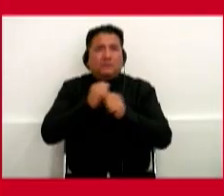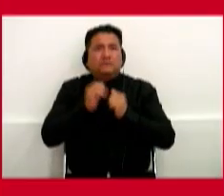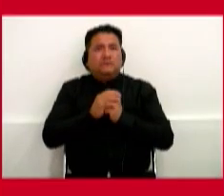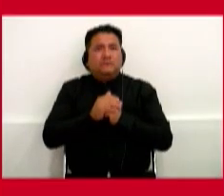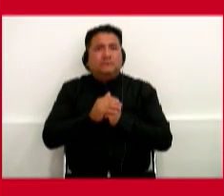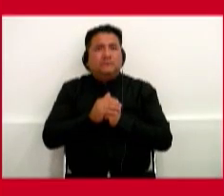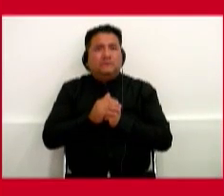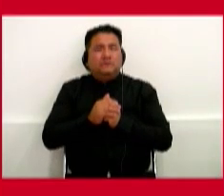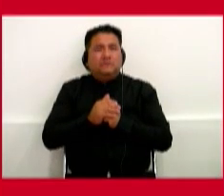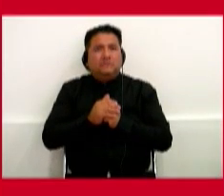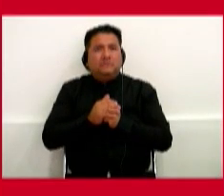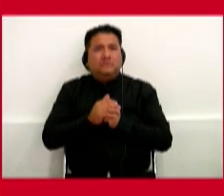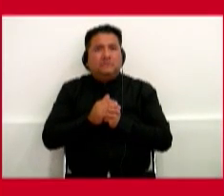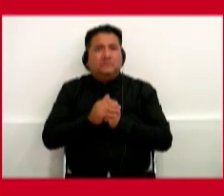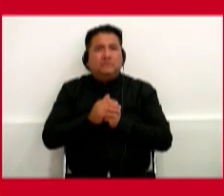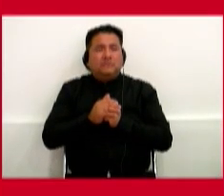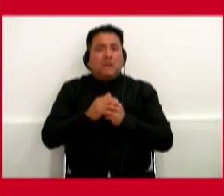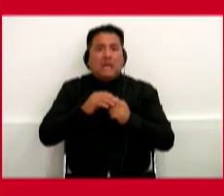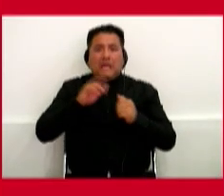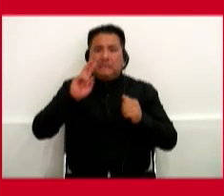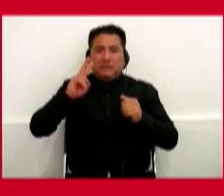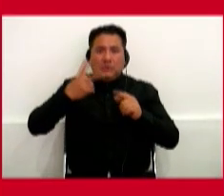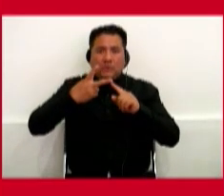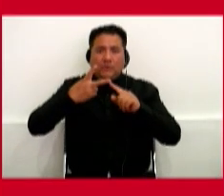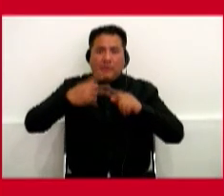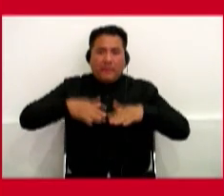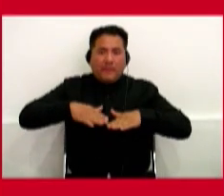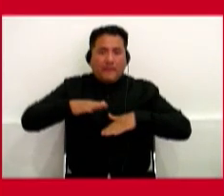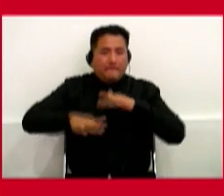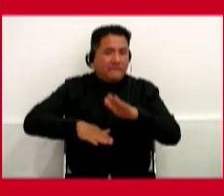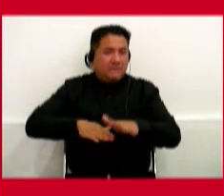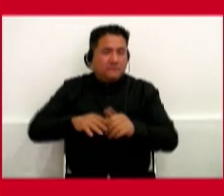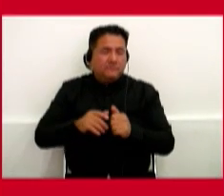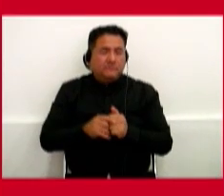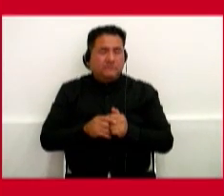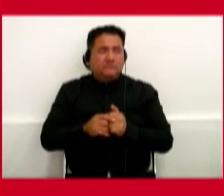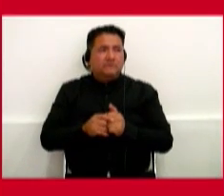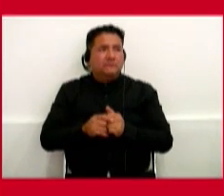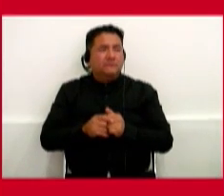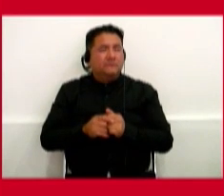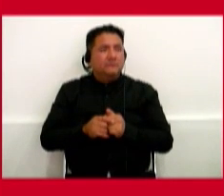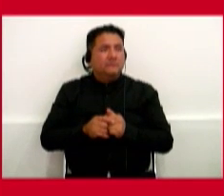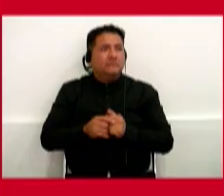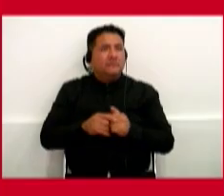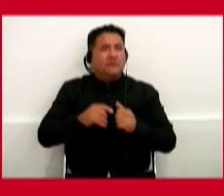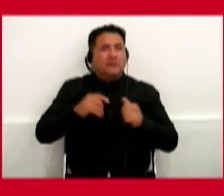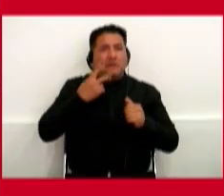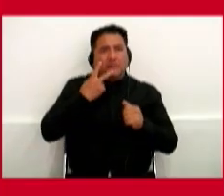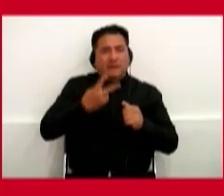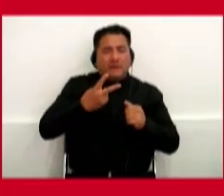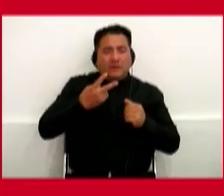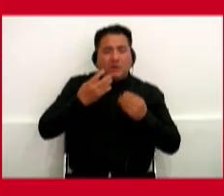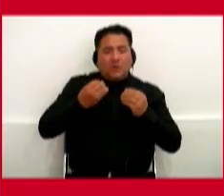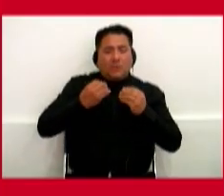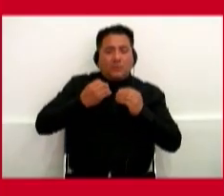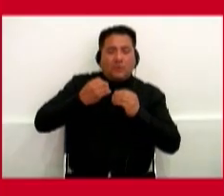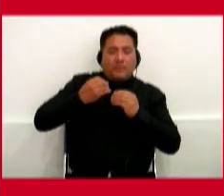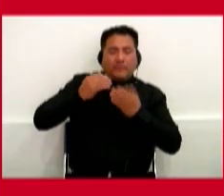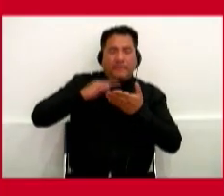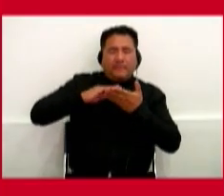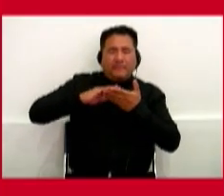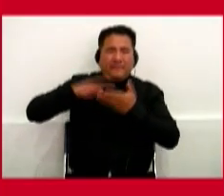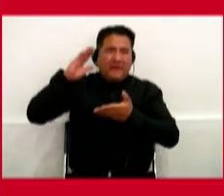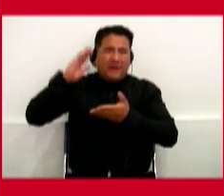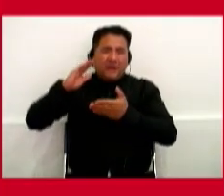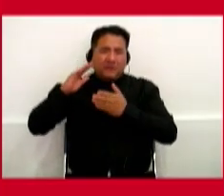barras. Como segundo paso fue ver el sistema de iniciación electrónica más acorde a la realidad